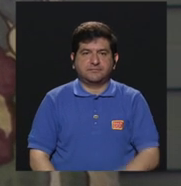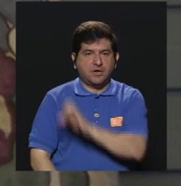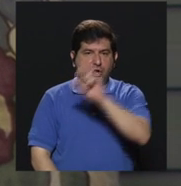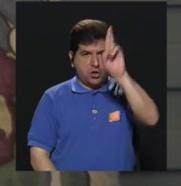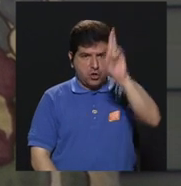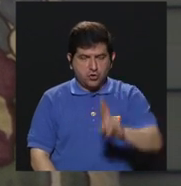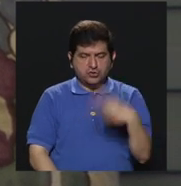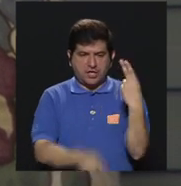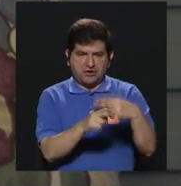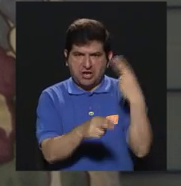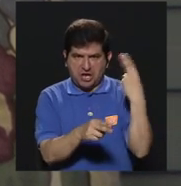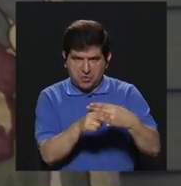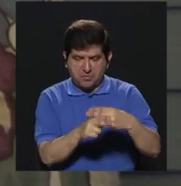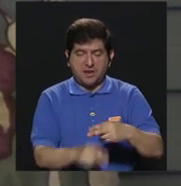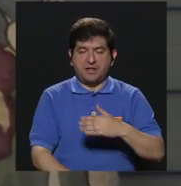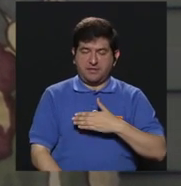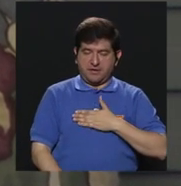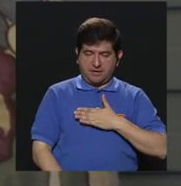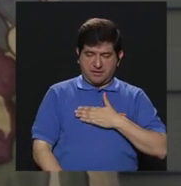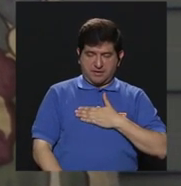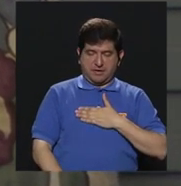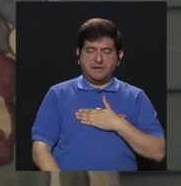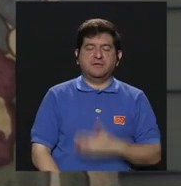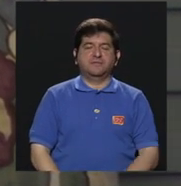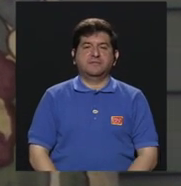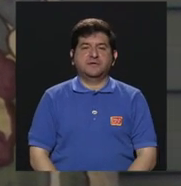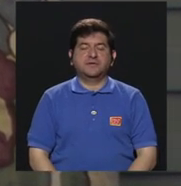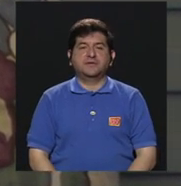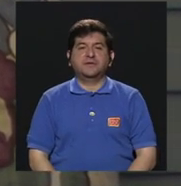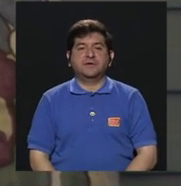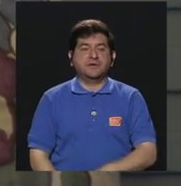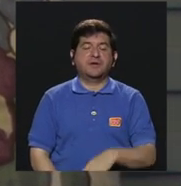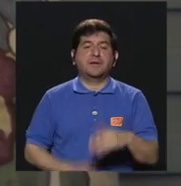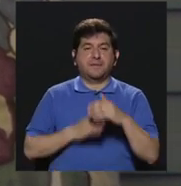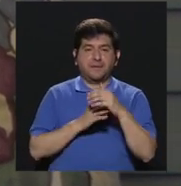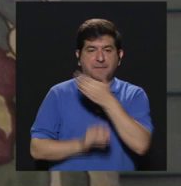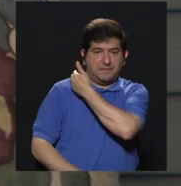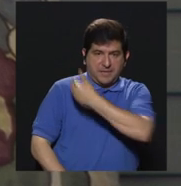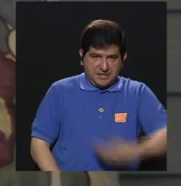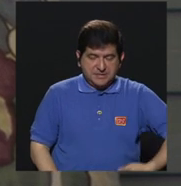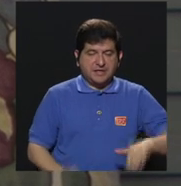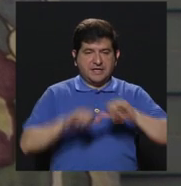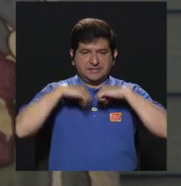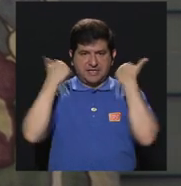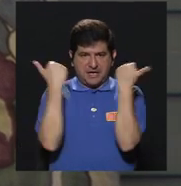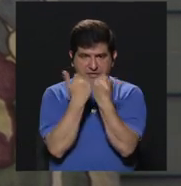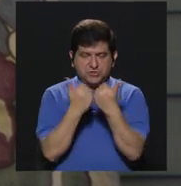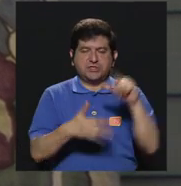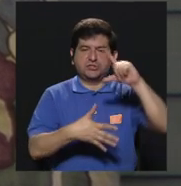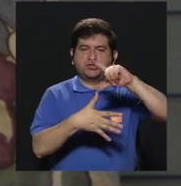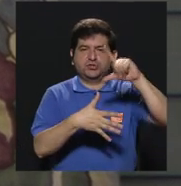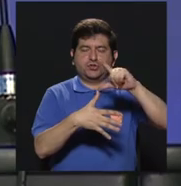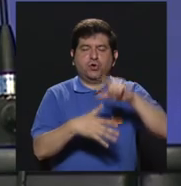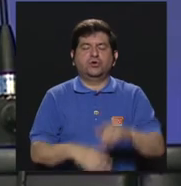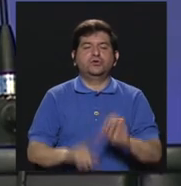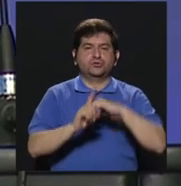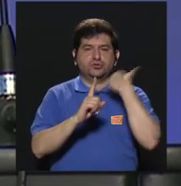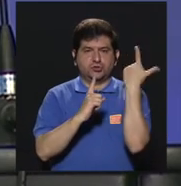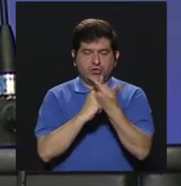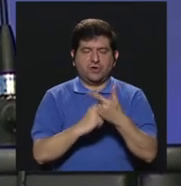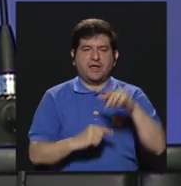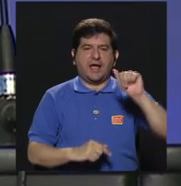Costa Rica es designada en mi persona en la presidencia de la Asociación Latinoamericana de Sociología,